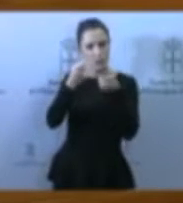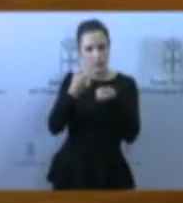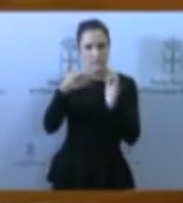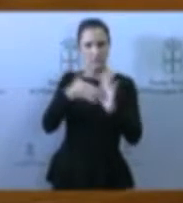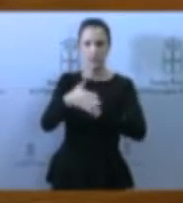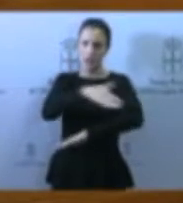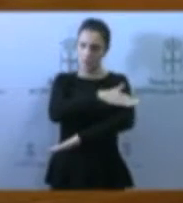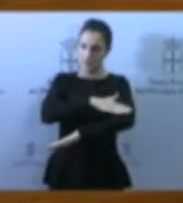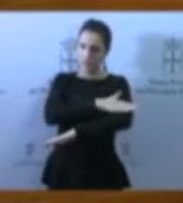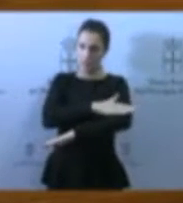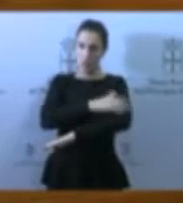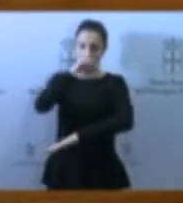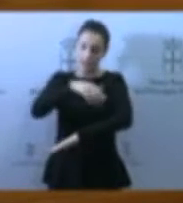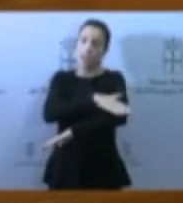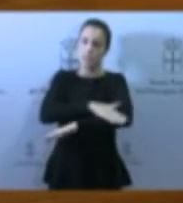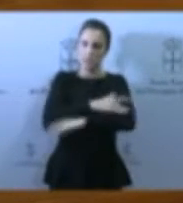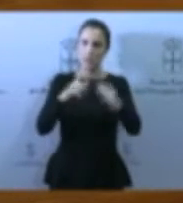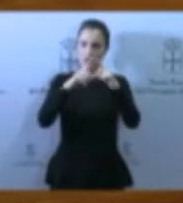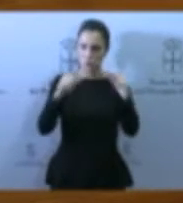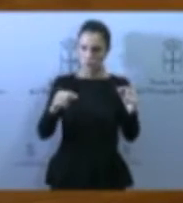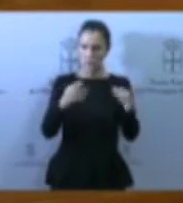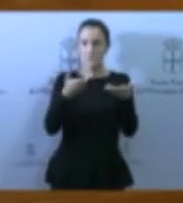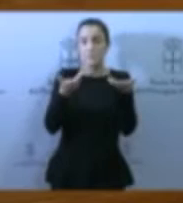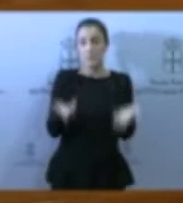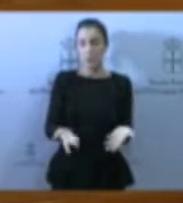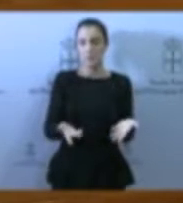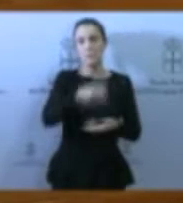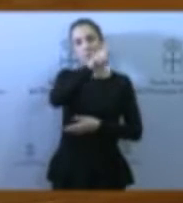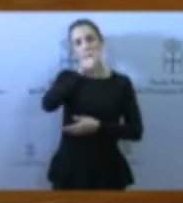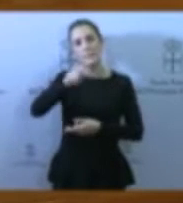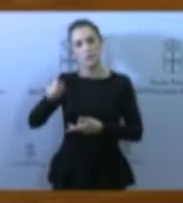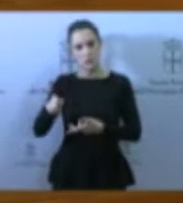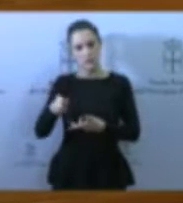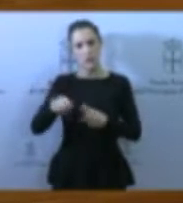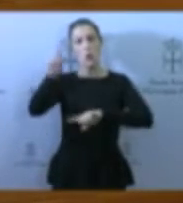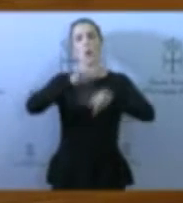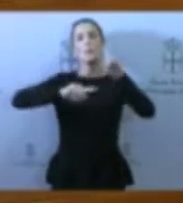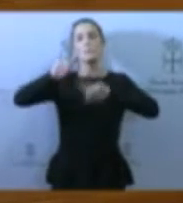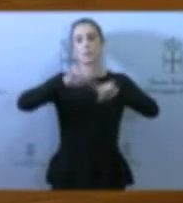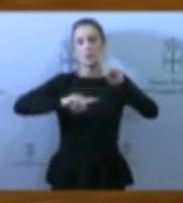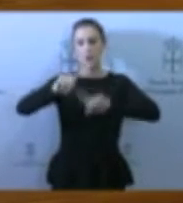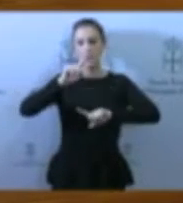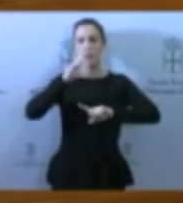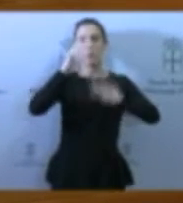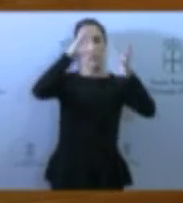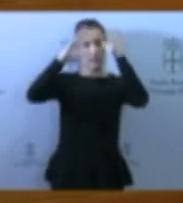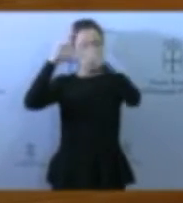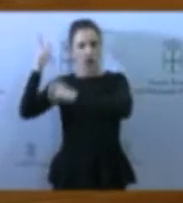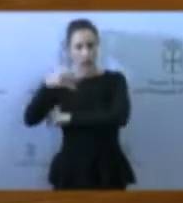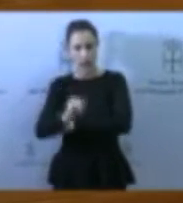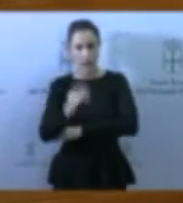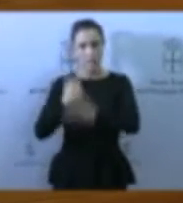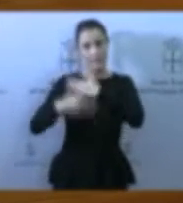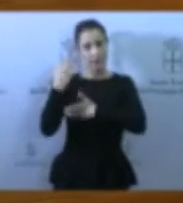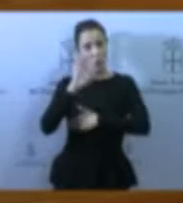caso la del Principado. Así que todas esas personas que han padecido o siguen padeciendo dificultades por culpa del temporal saben que